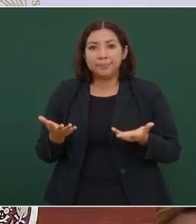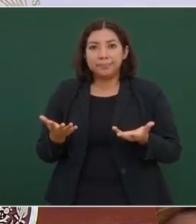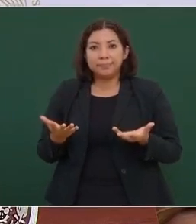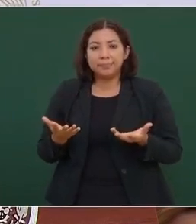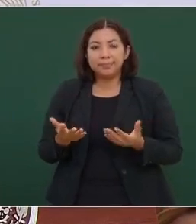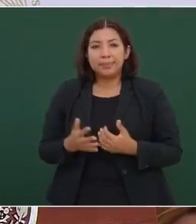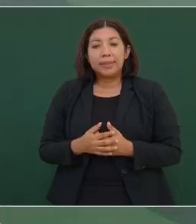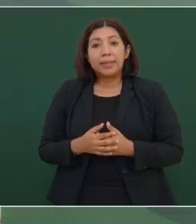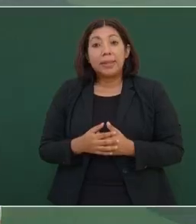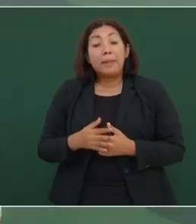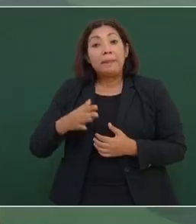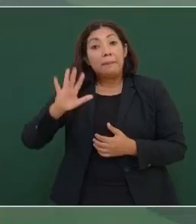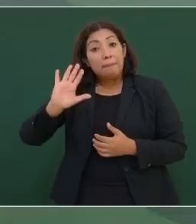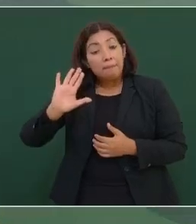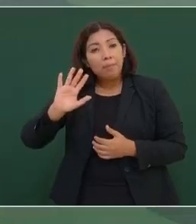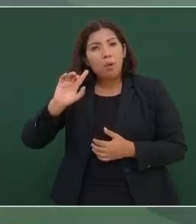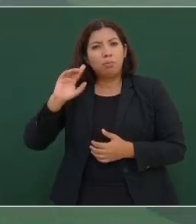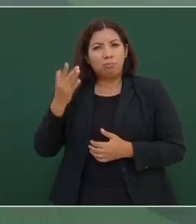En una ocasión se habló,